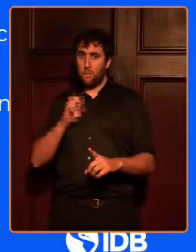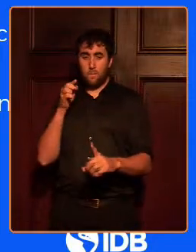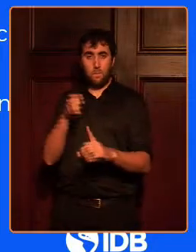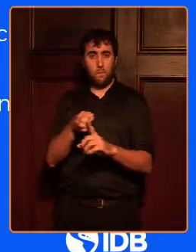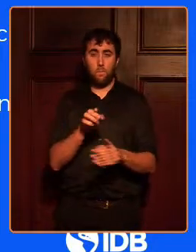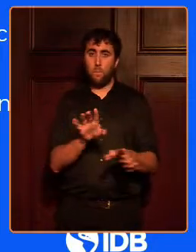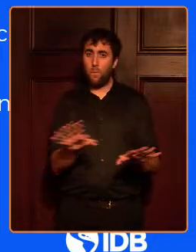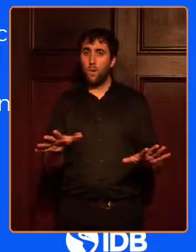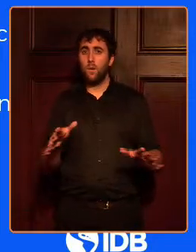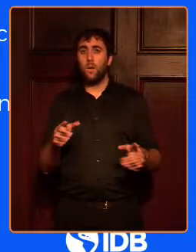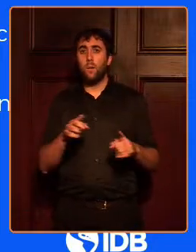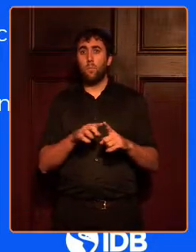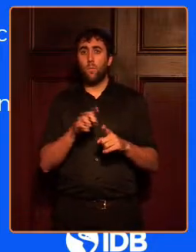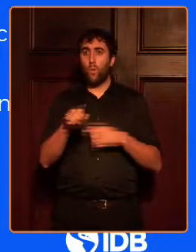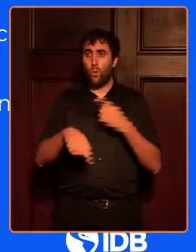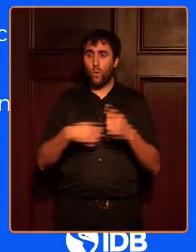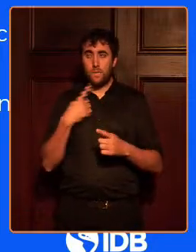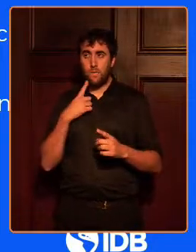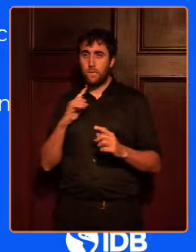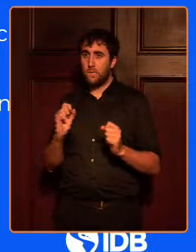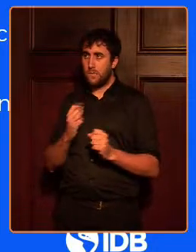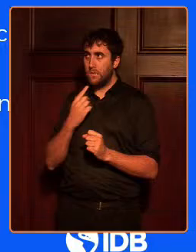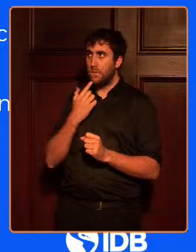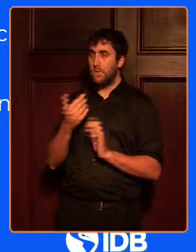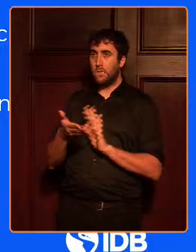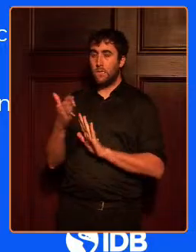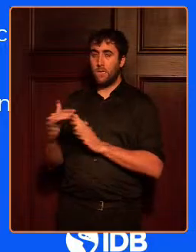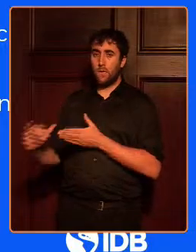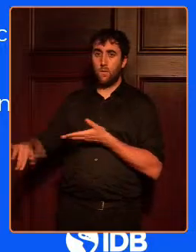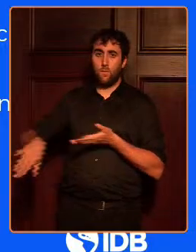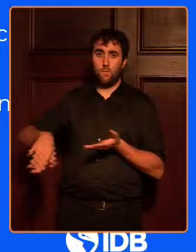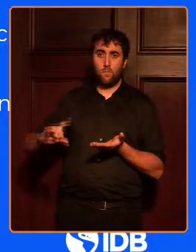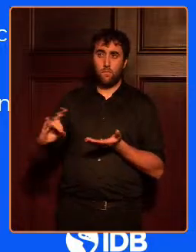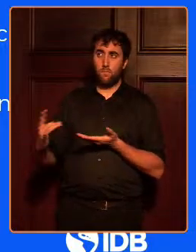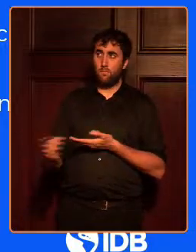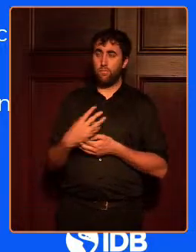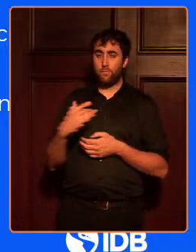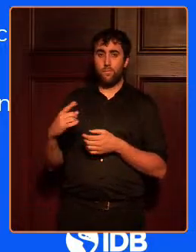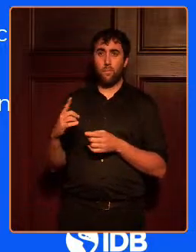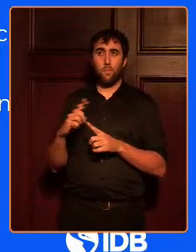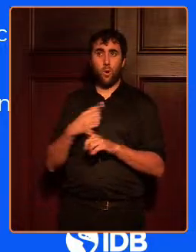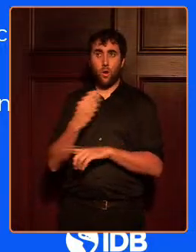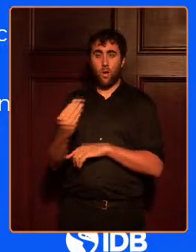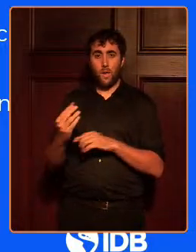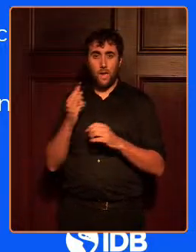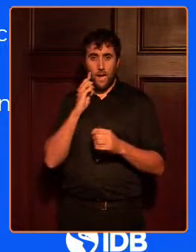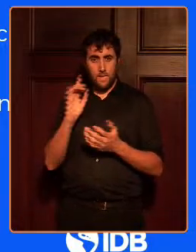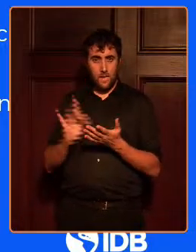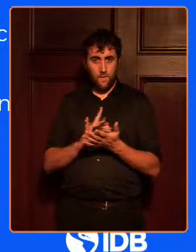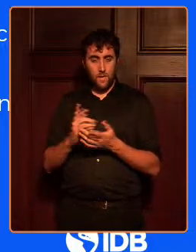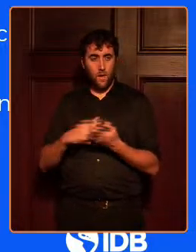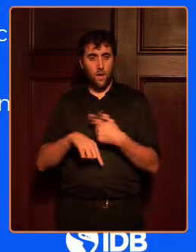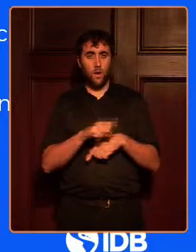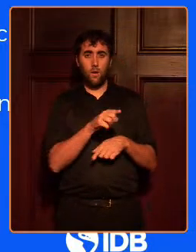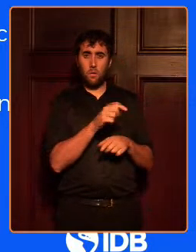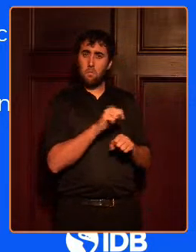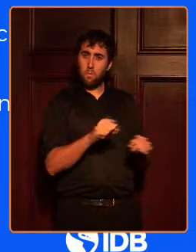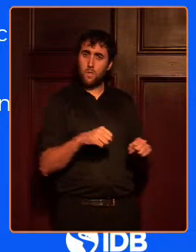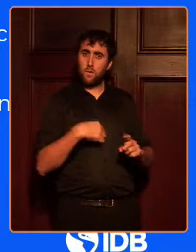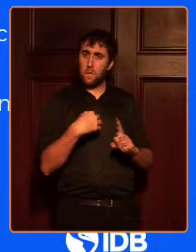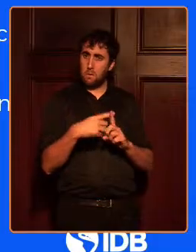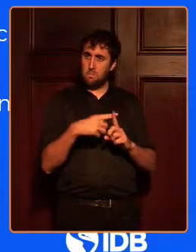lado, la amenaza de que me despidan. Por el otro, la posibilidad